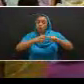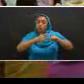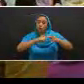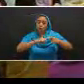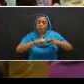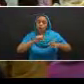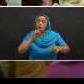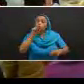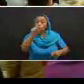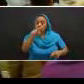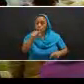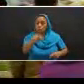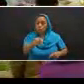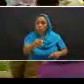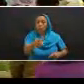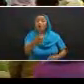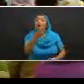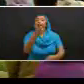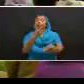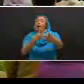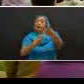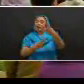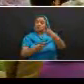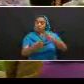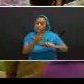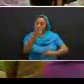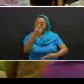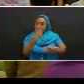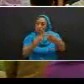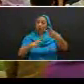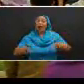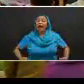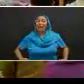Has vuelto a tu casa.